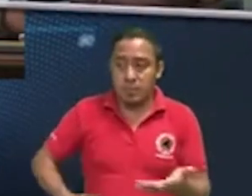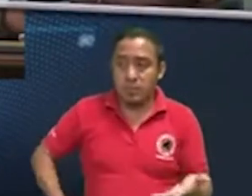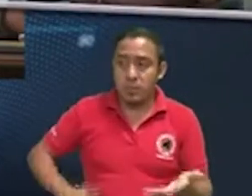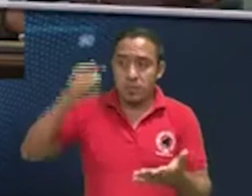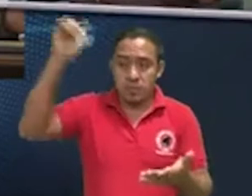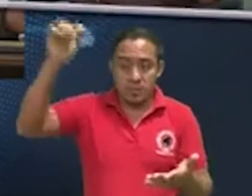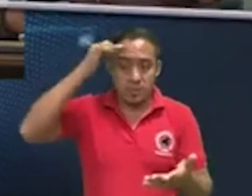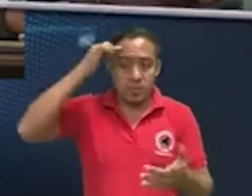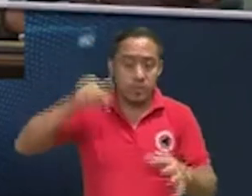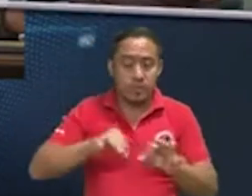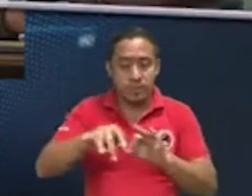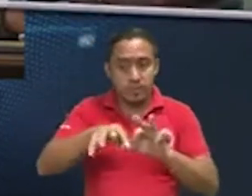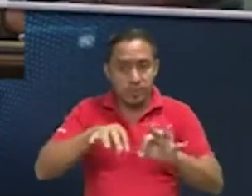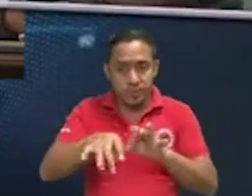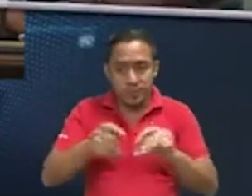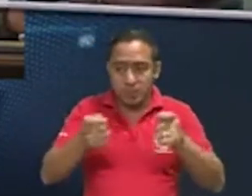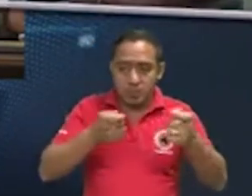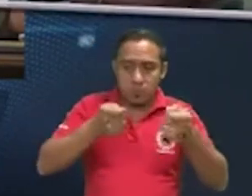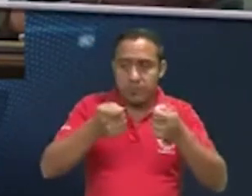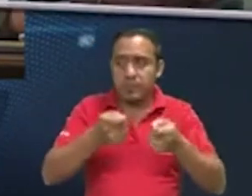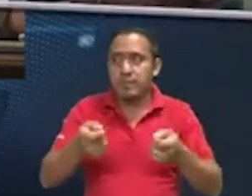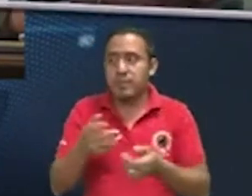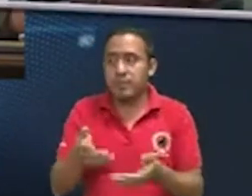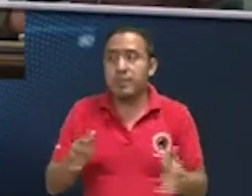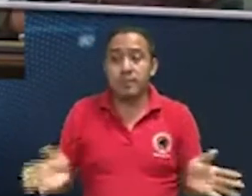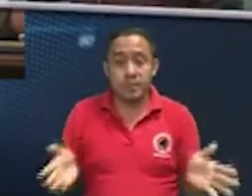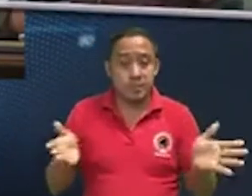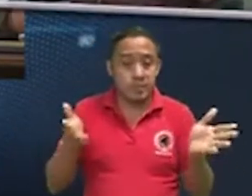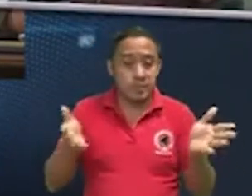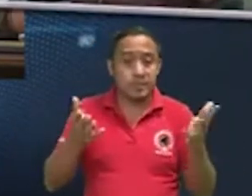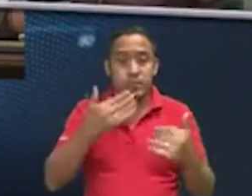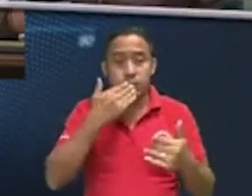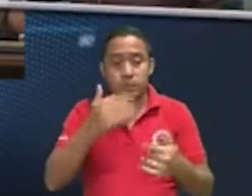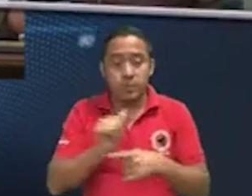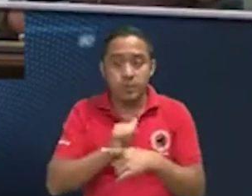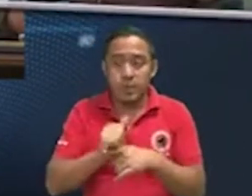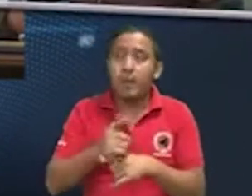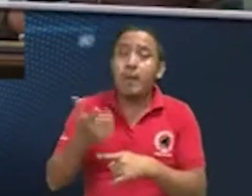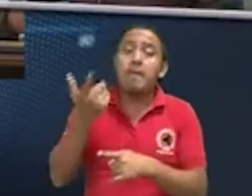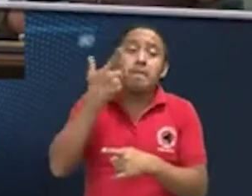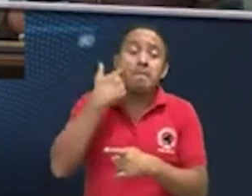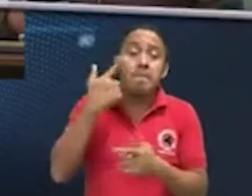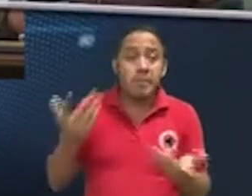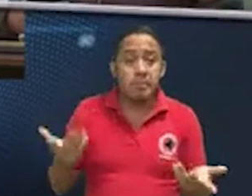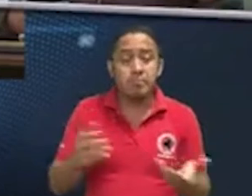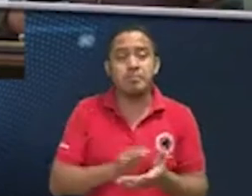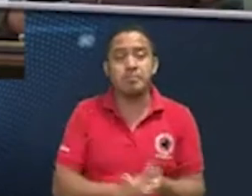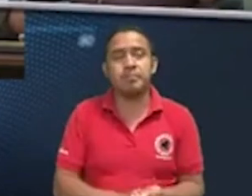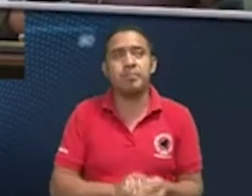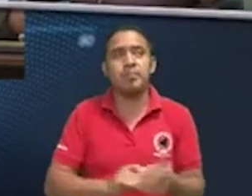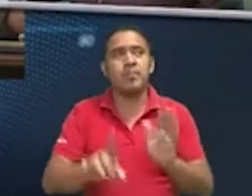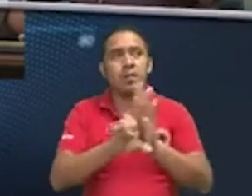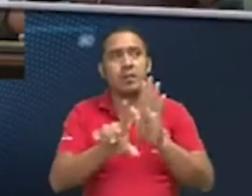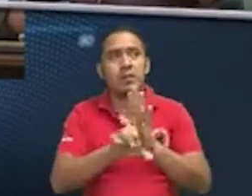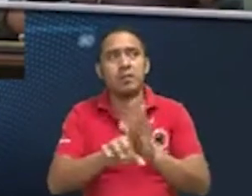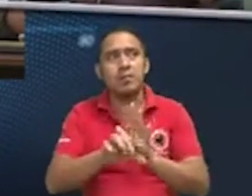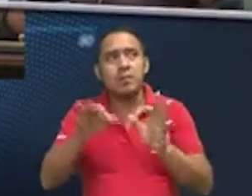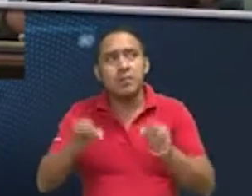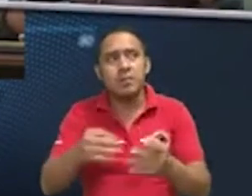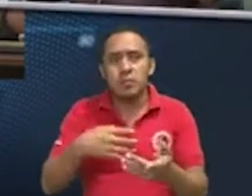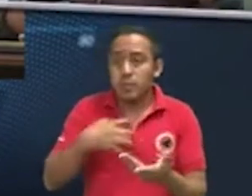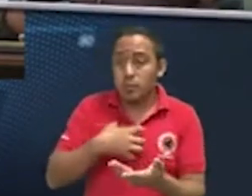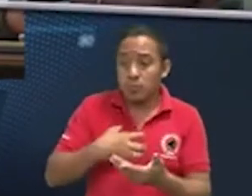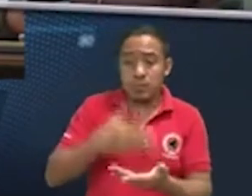al Departamento de Registro y Control, a promocionar las buenas prácticas y a prever. La ley determina los